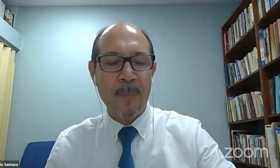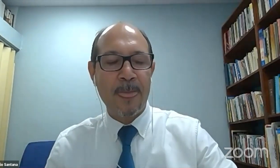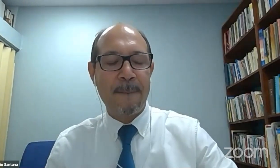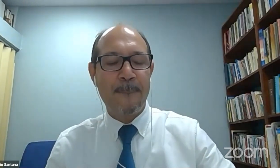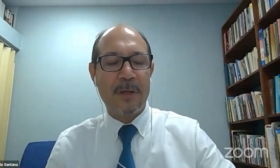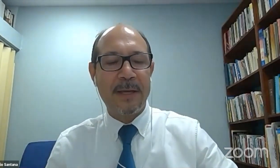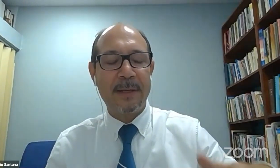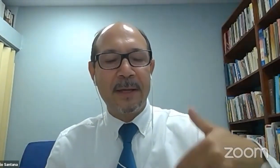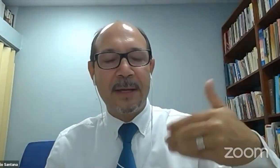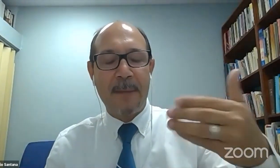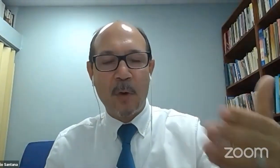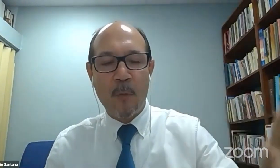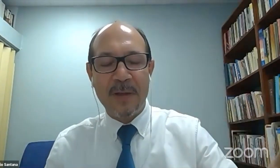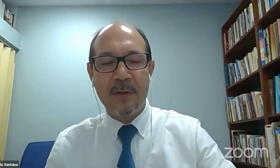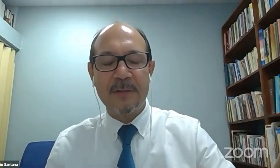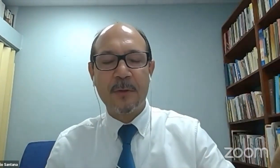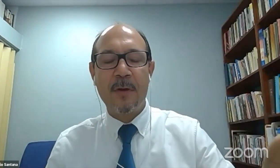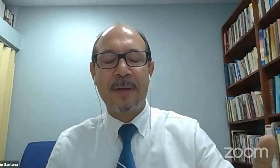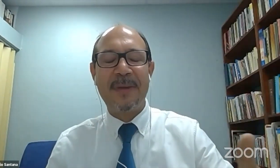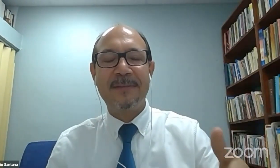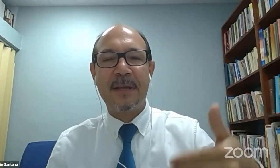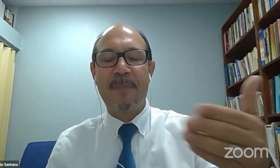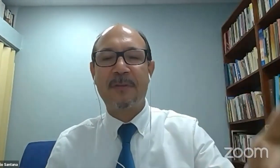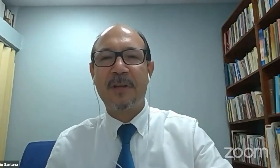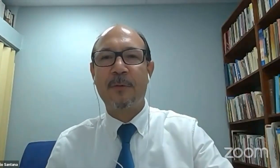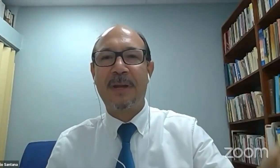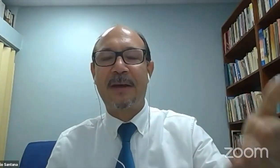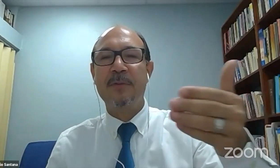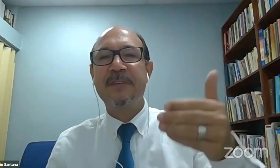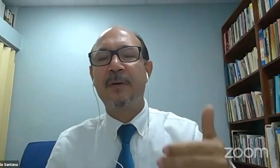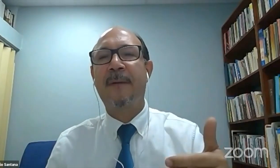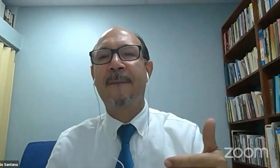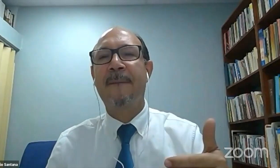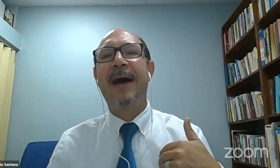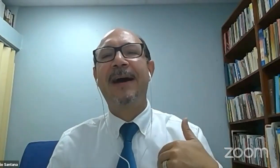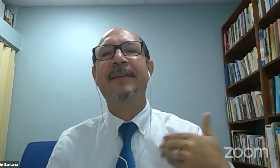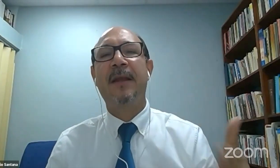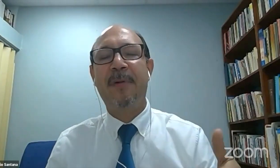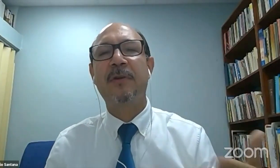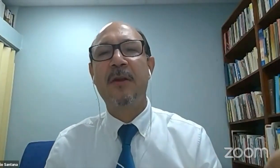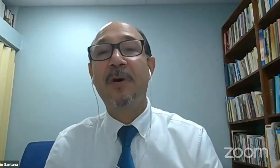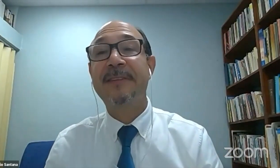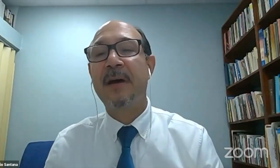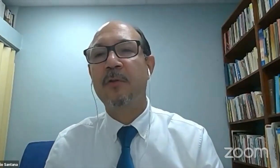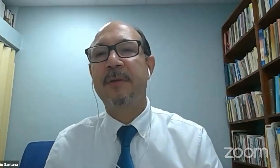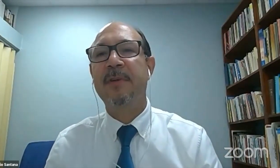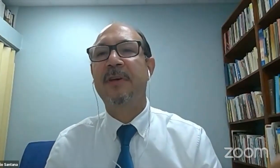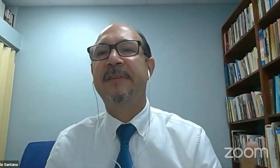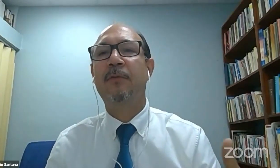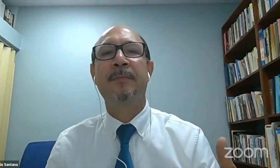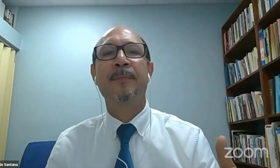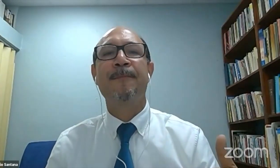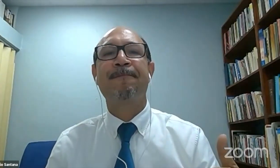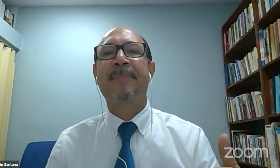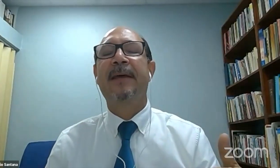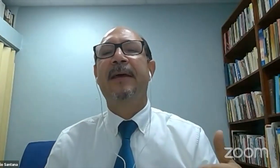salud, porque las preocupaciones sobre lo que piensan las personas sobre la condición hace que las personas no accedan a los servicios de